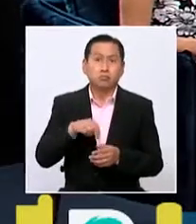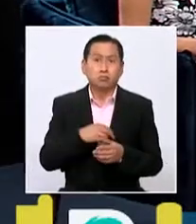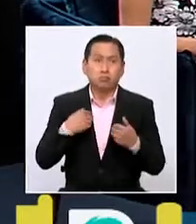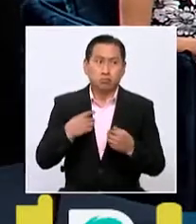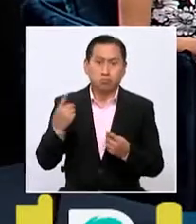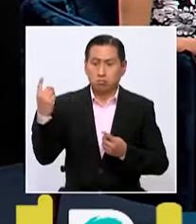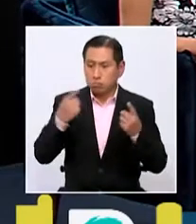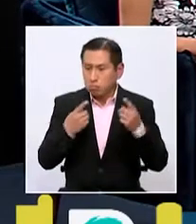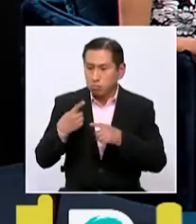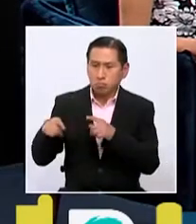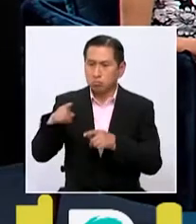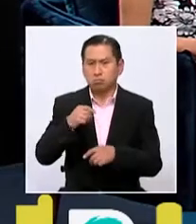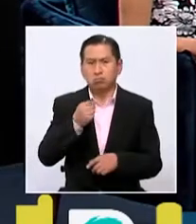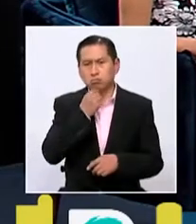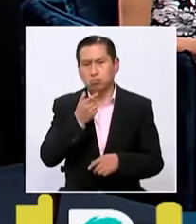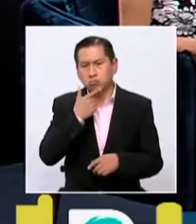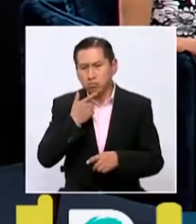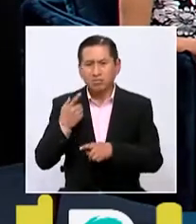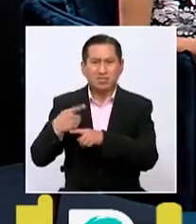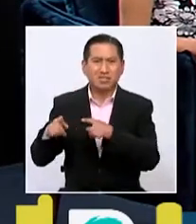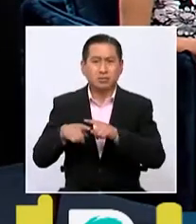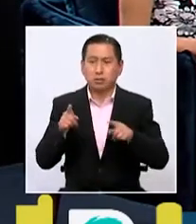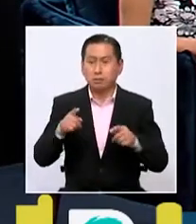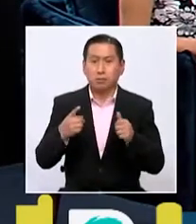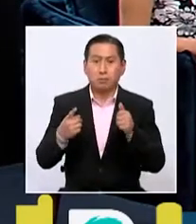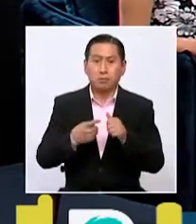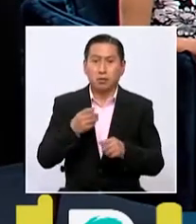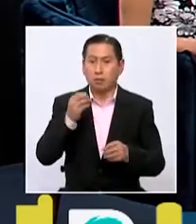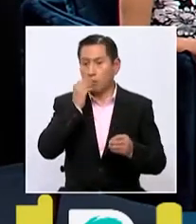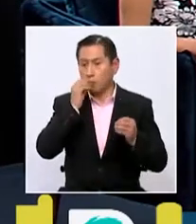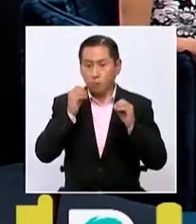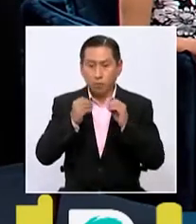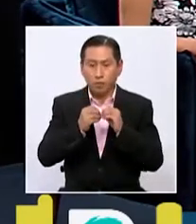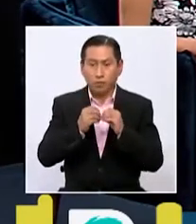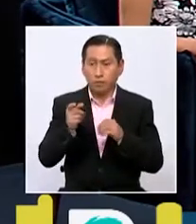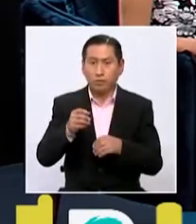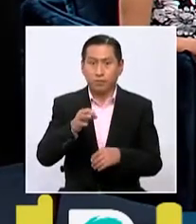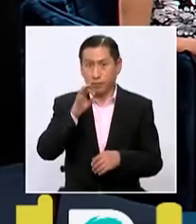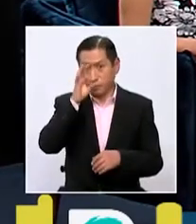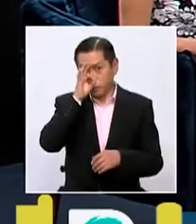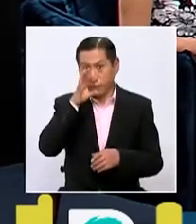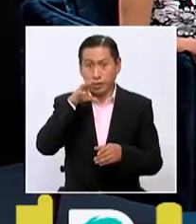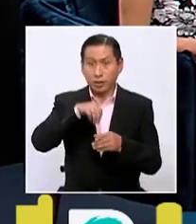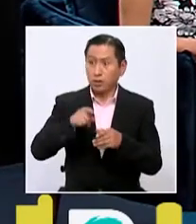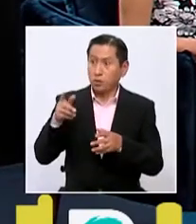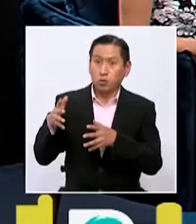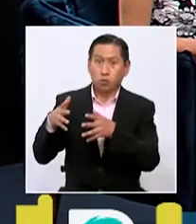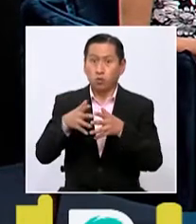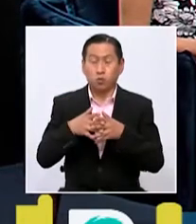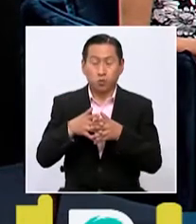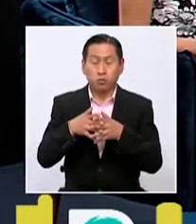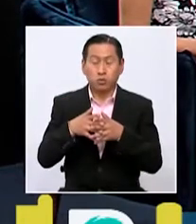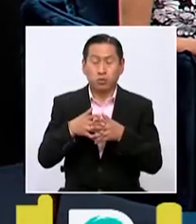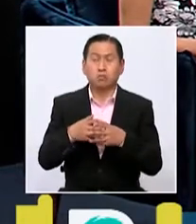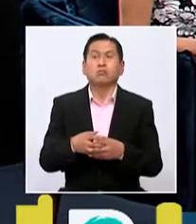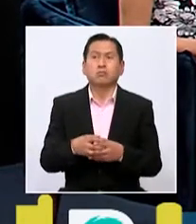el gay, la lesbiana, etc. Pero el primer beso homosexual en la televisión en Estados Unidos, de